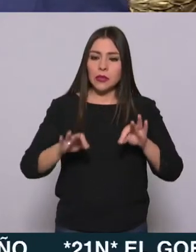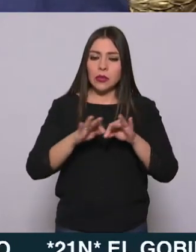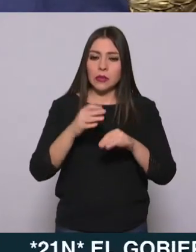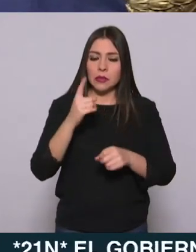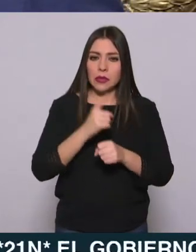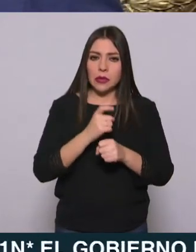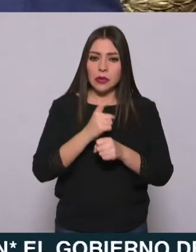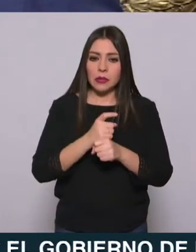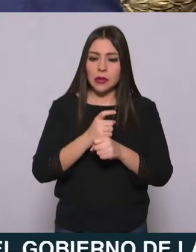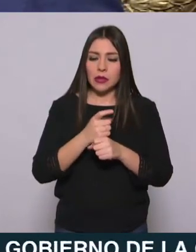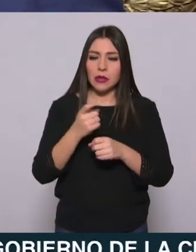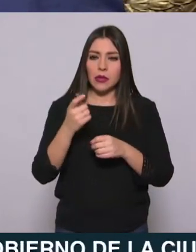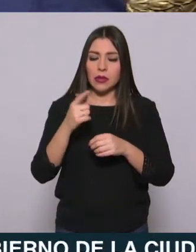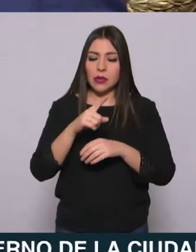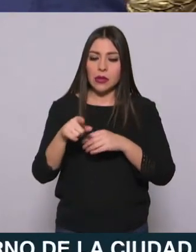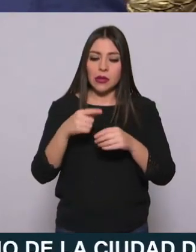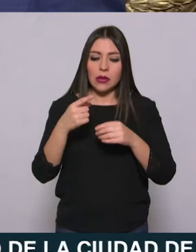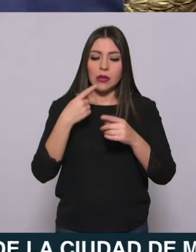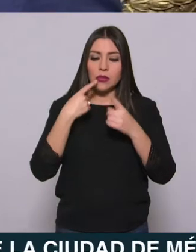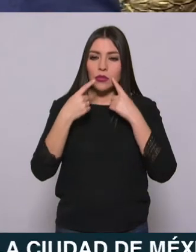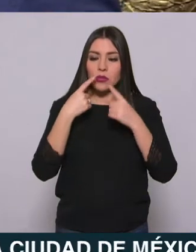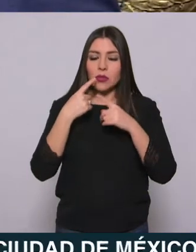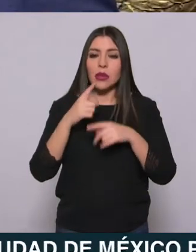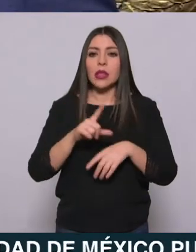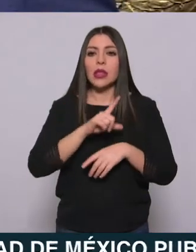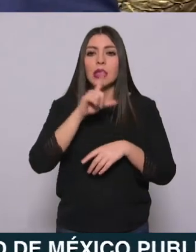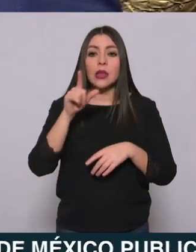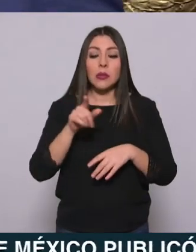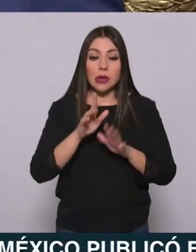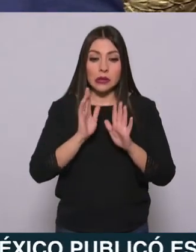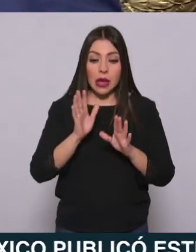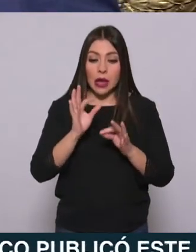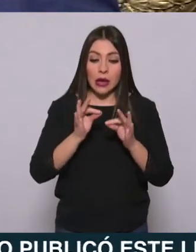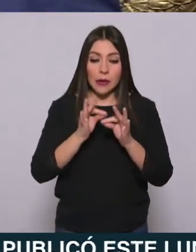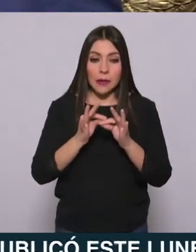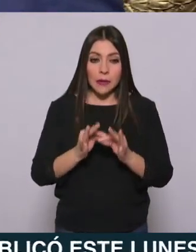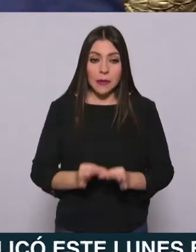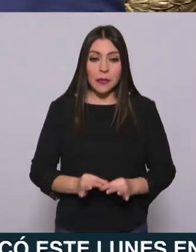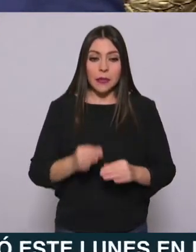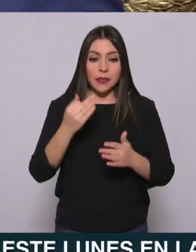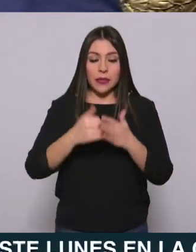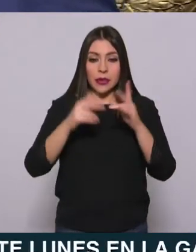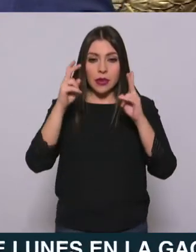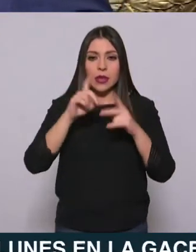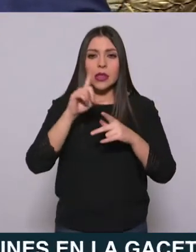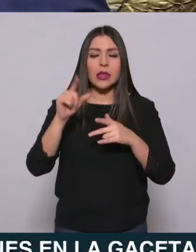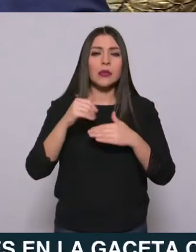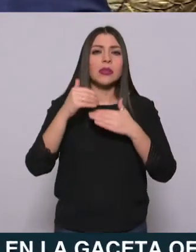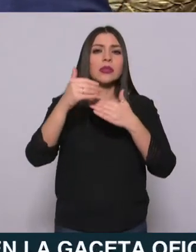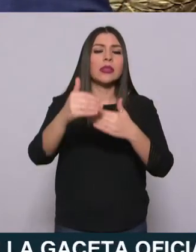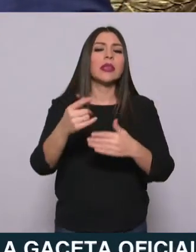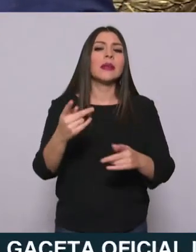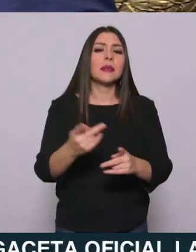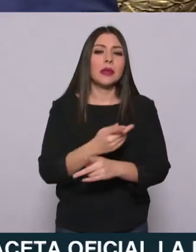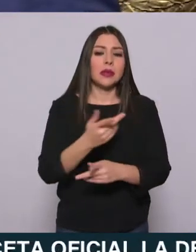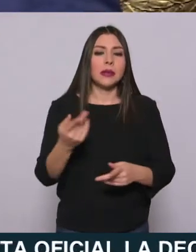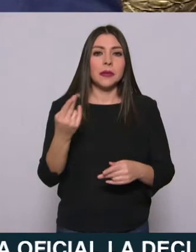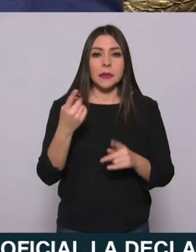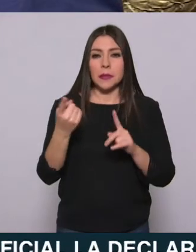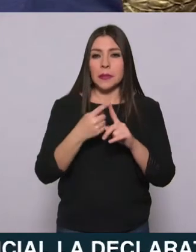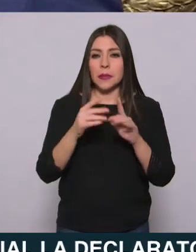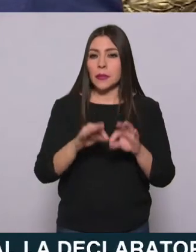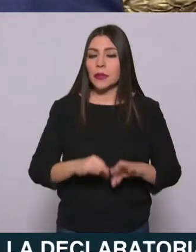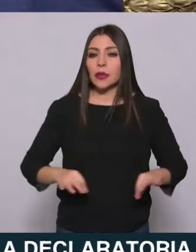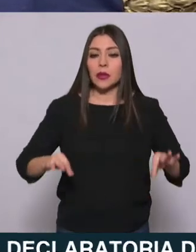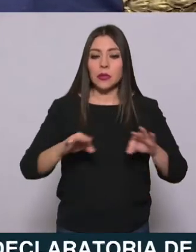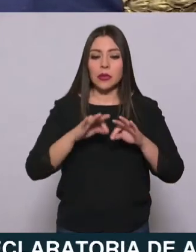después? Es fundamental sacar esta agenda, es fundamental sacar el presupuesto de la ciudad, y